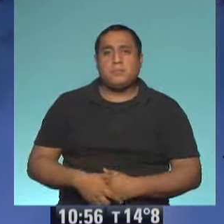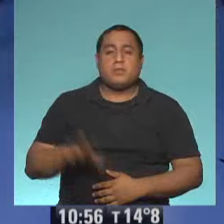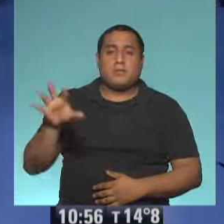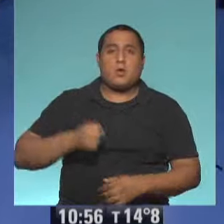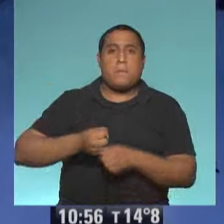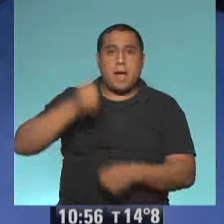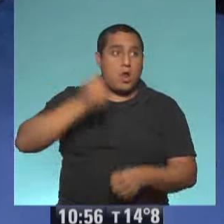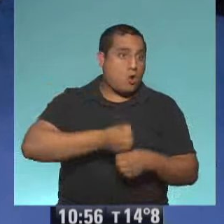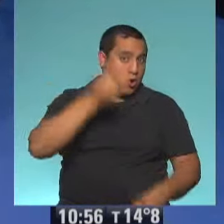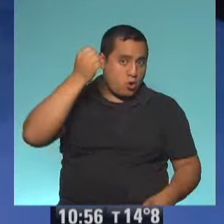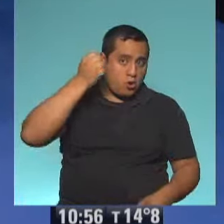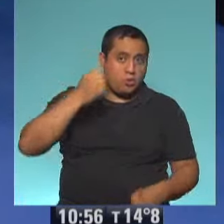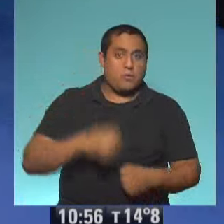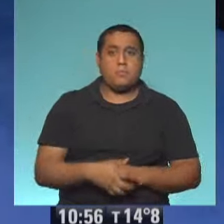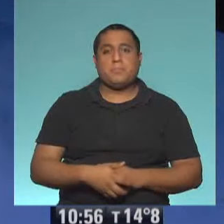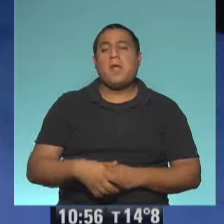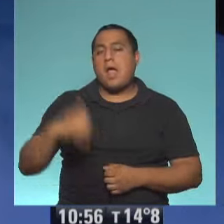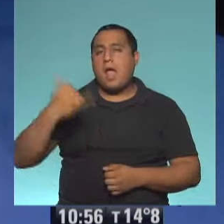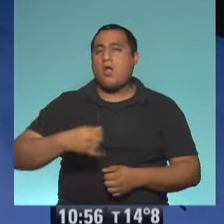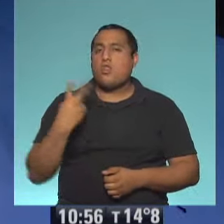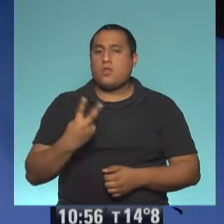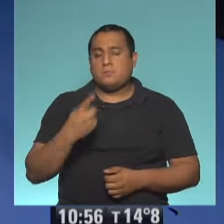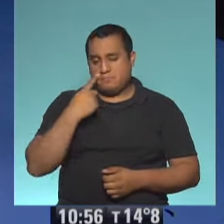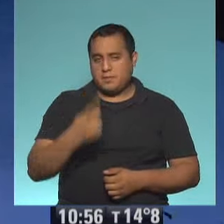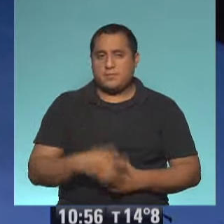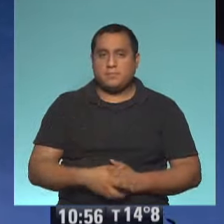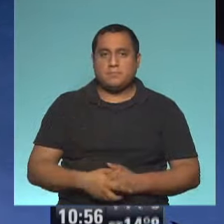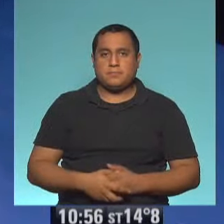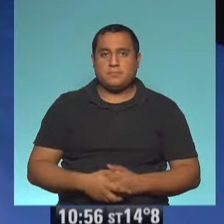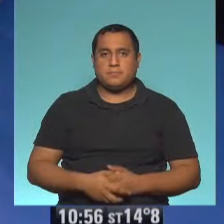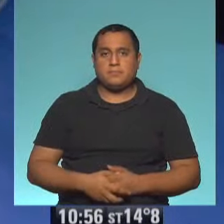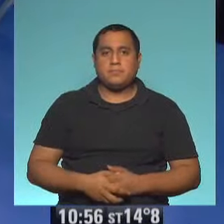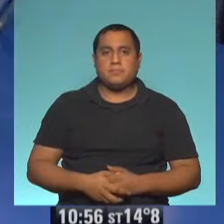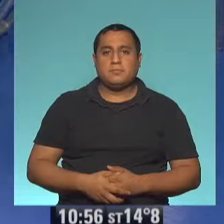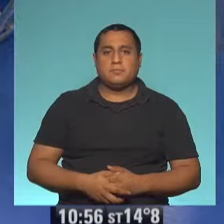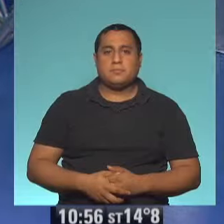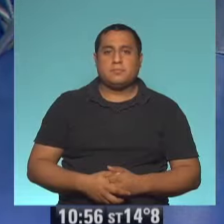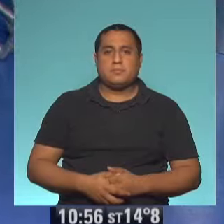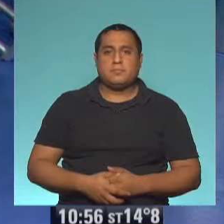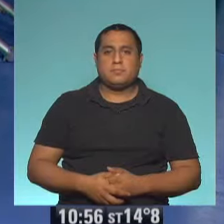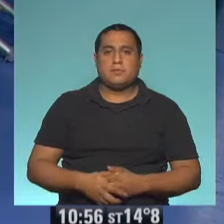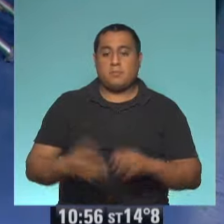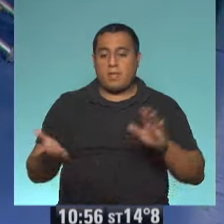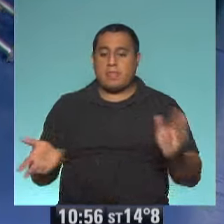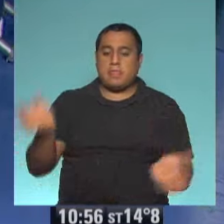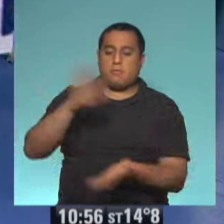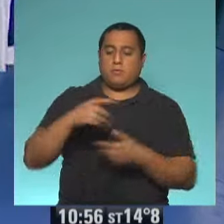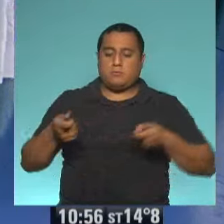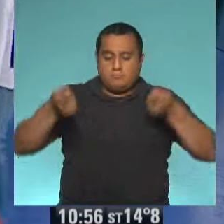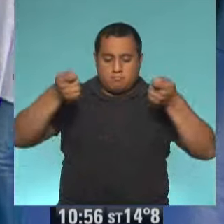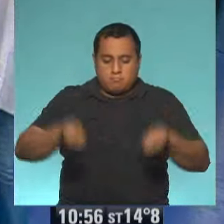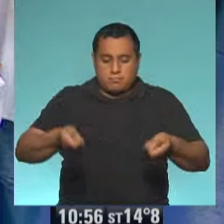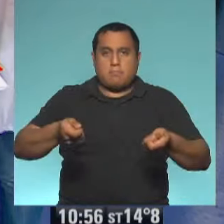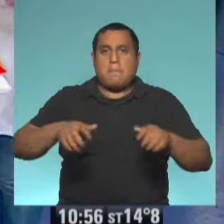palo? Estos dos, mirá. Ahí tenemos. Tenemos uno para cada lado. Bueno, ahora lo damos vuelta y lo pegamos. Sí, esperá que